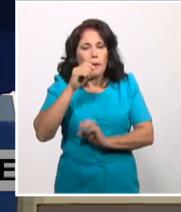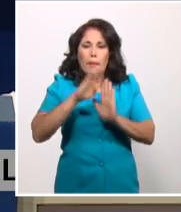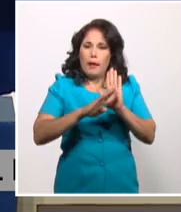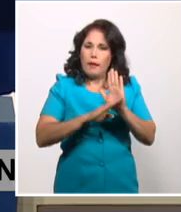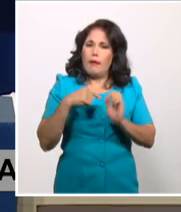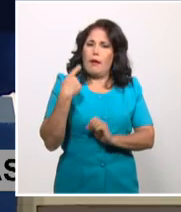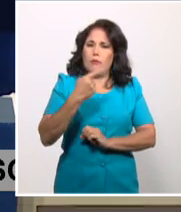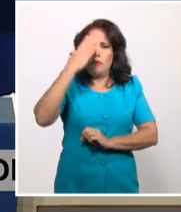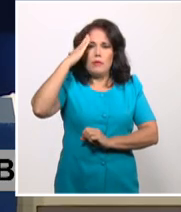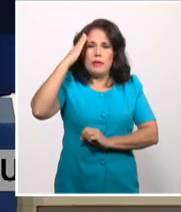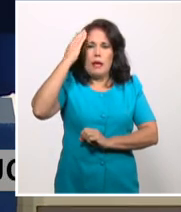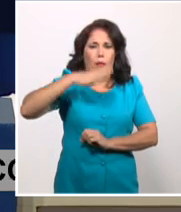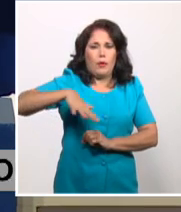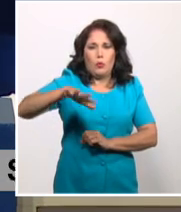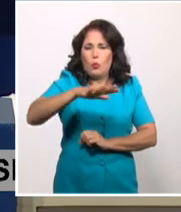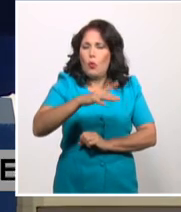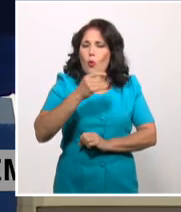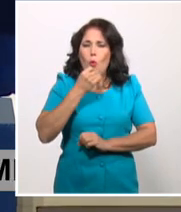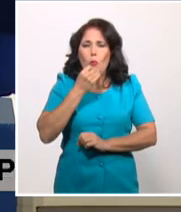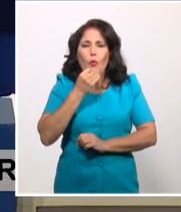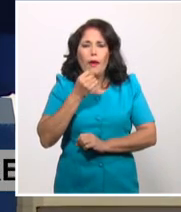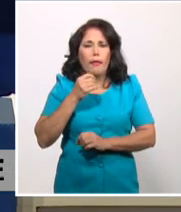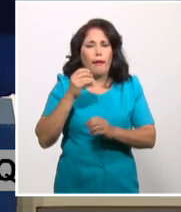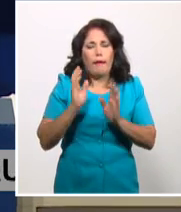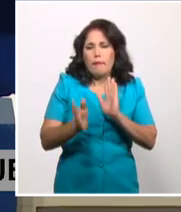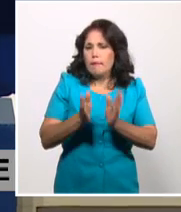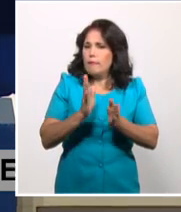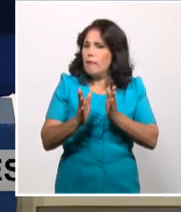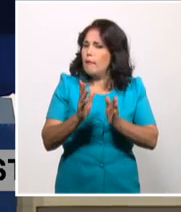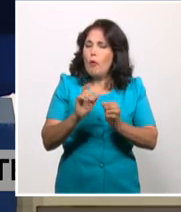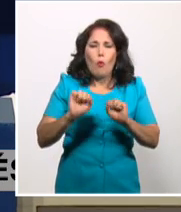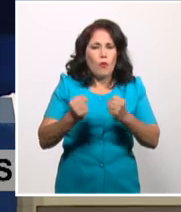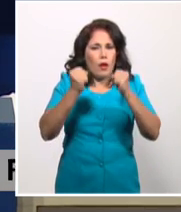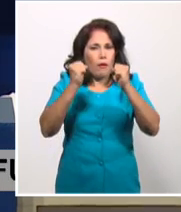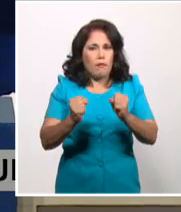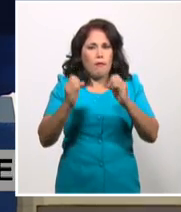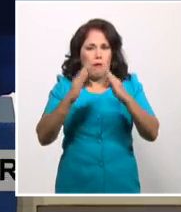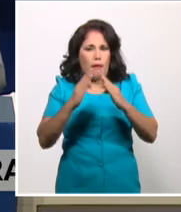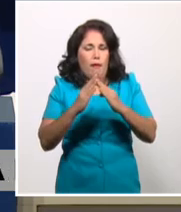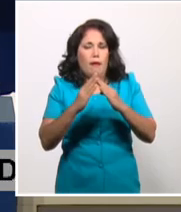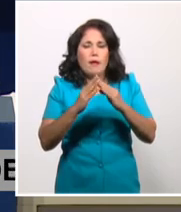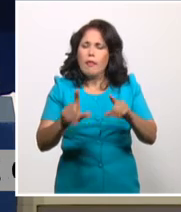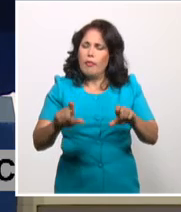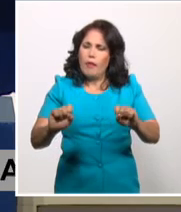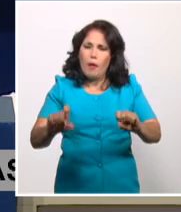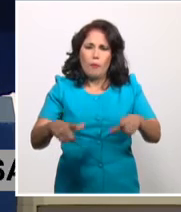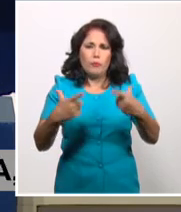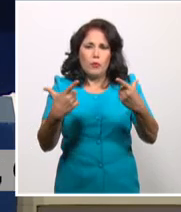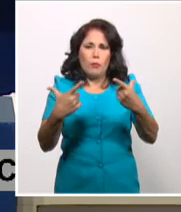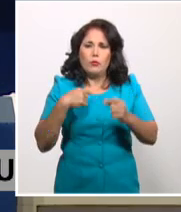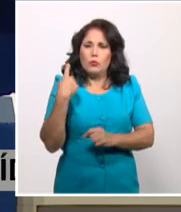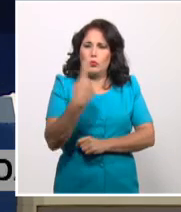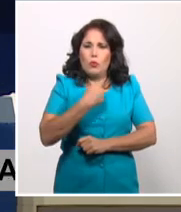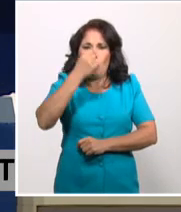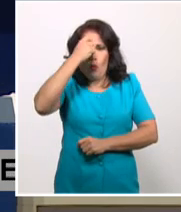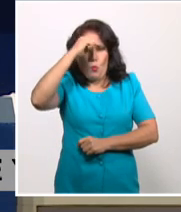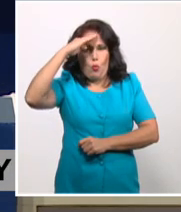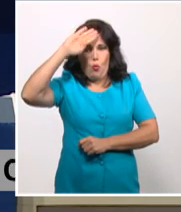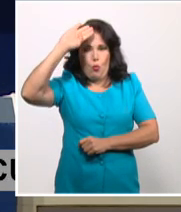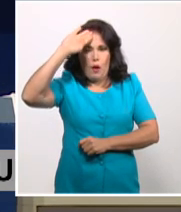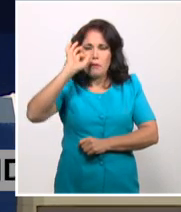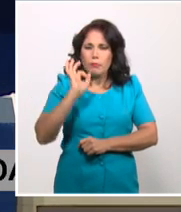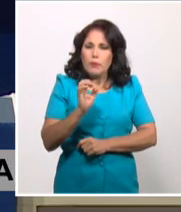país limitan el movimiento de personas y que debemos cumplimentar todos los cubanos